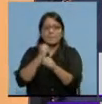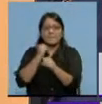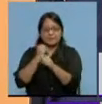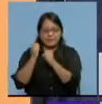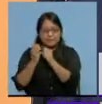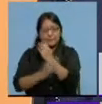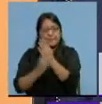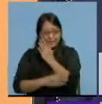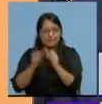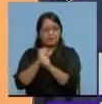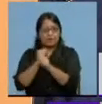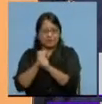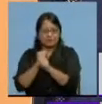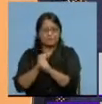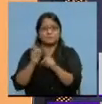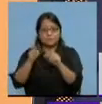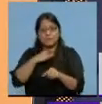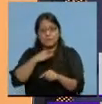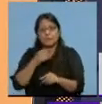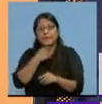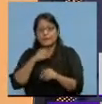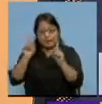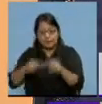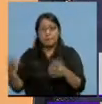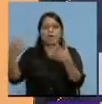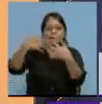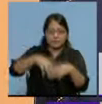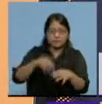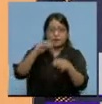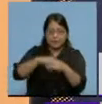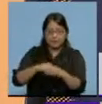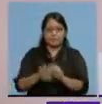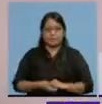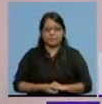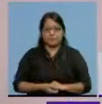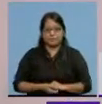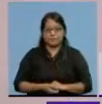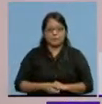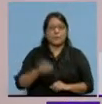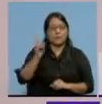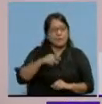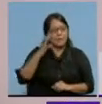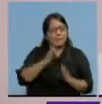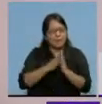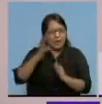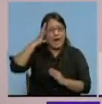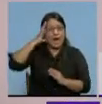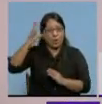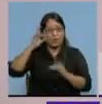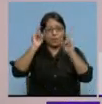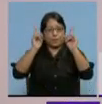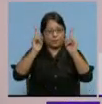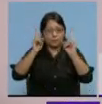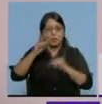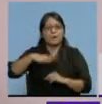provincia para también incorporar a estos beneficiarios. Hay que recordar, profesor, que, por ejemplo, para la gente de